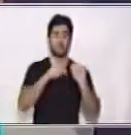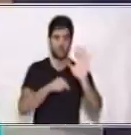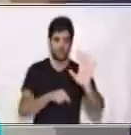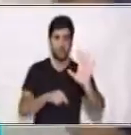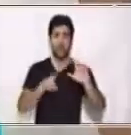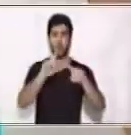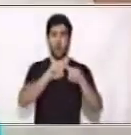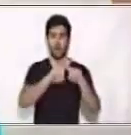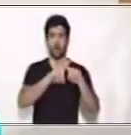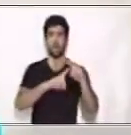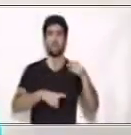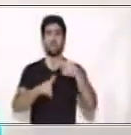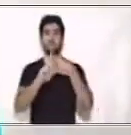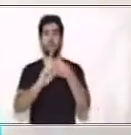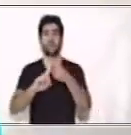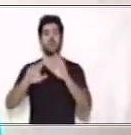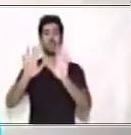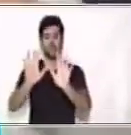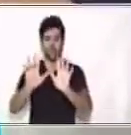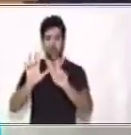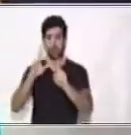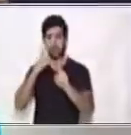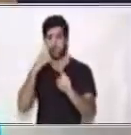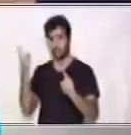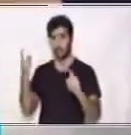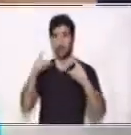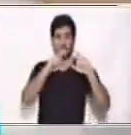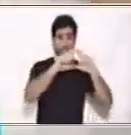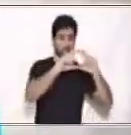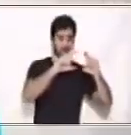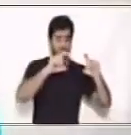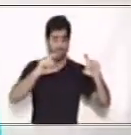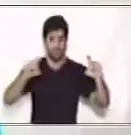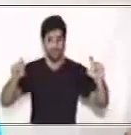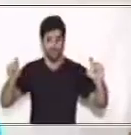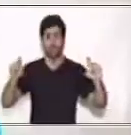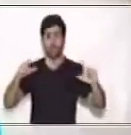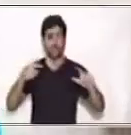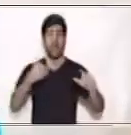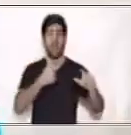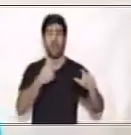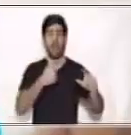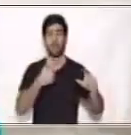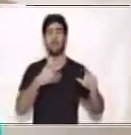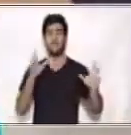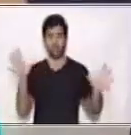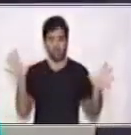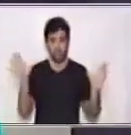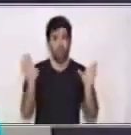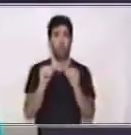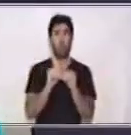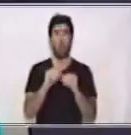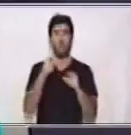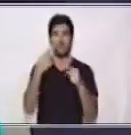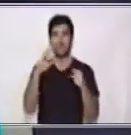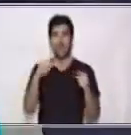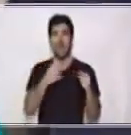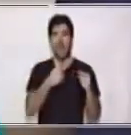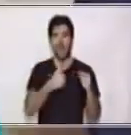5x más 10. Esta es una ecuación en la cual usted se da cuenta que ya